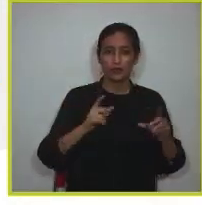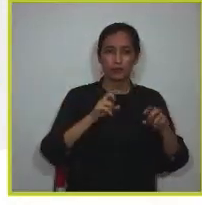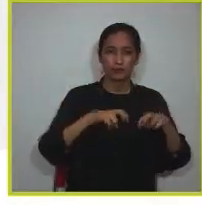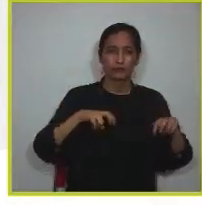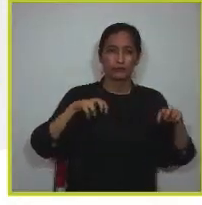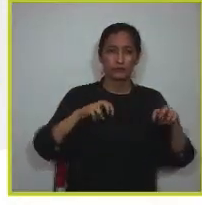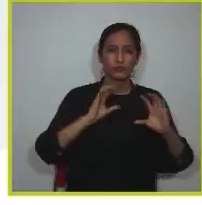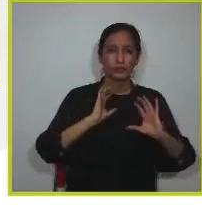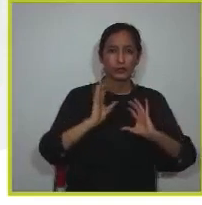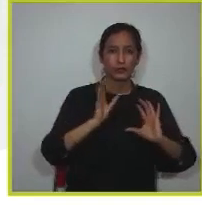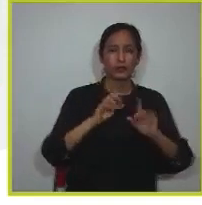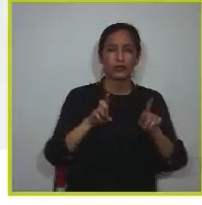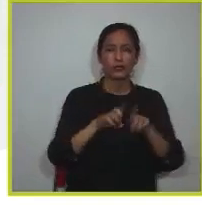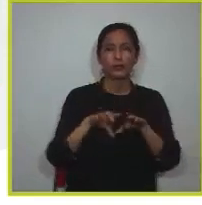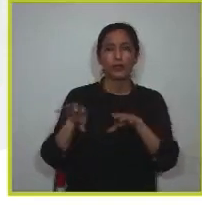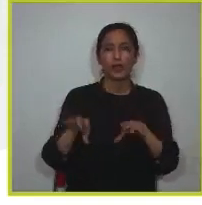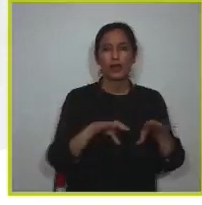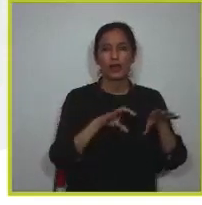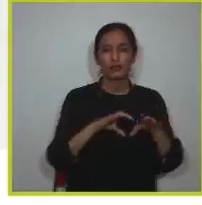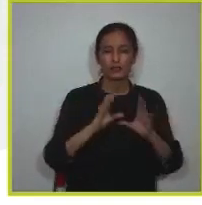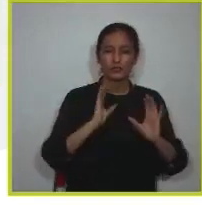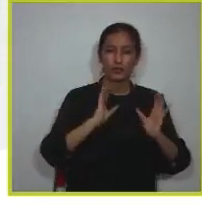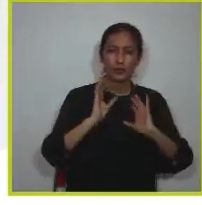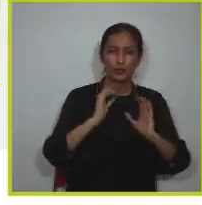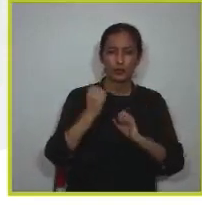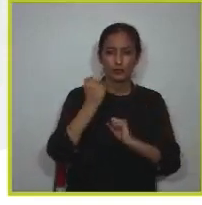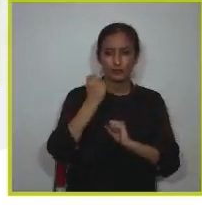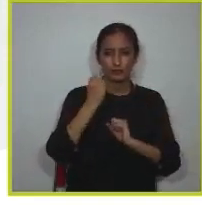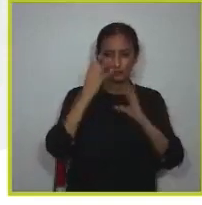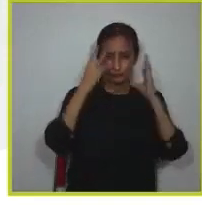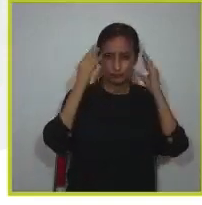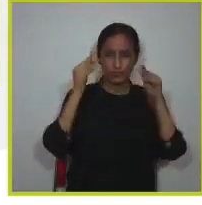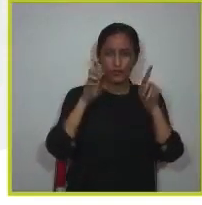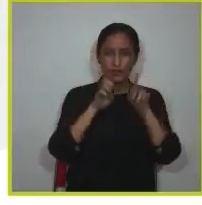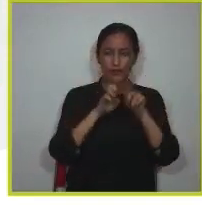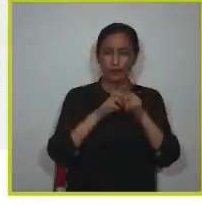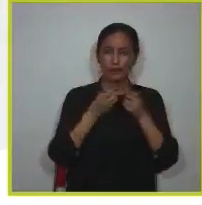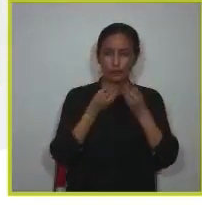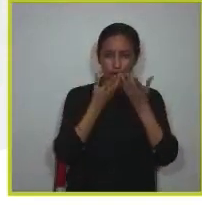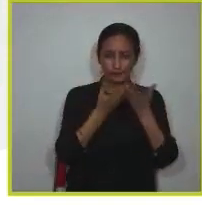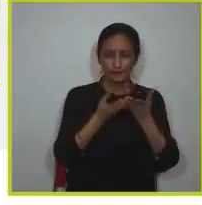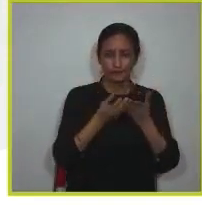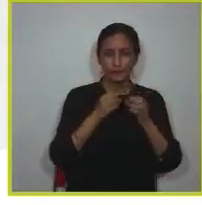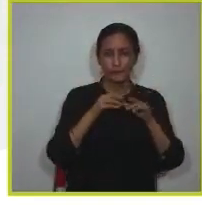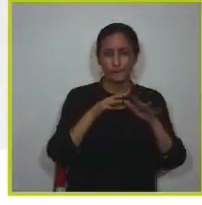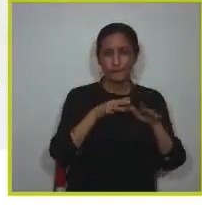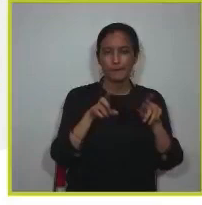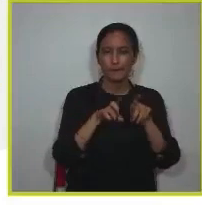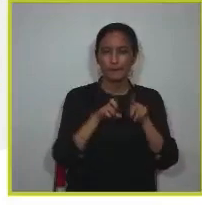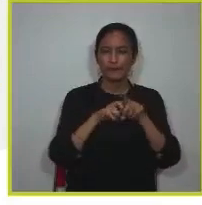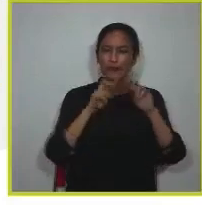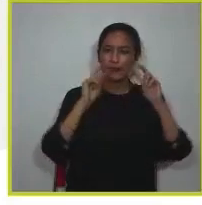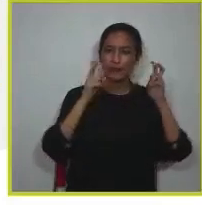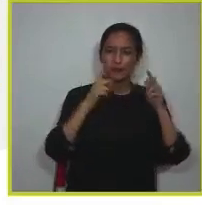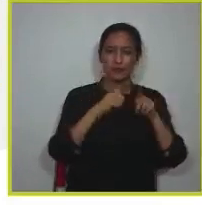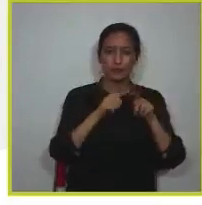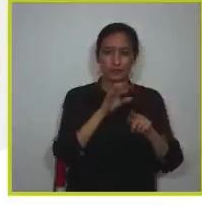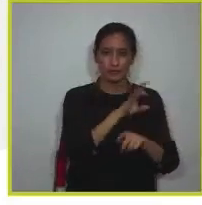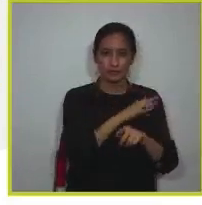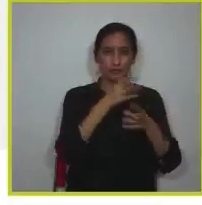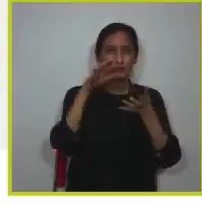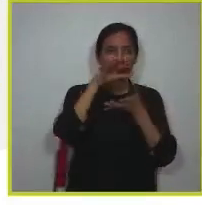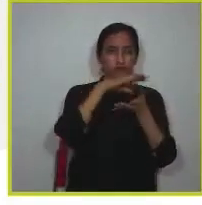a realizar acciones de fortalecimiento de capacidades y difusión de información sobre temas de fiscalización